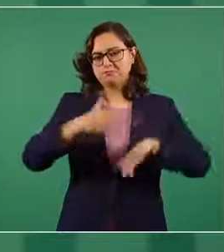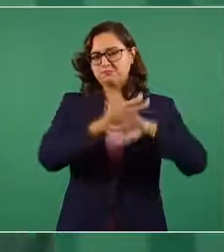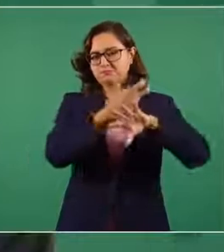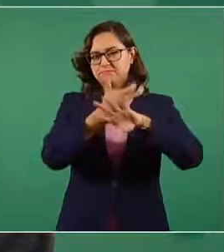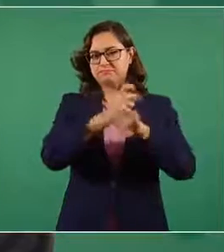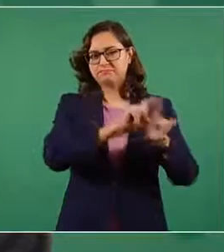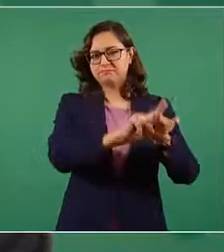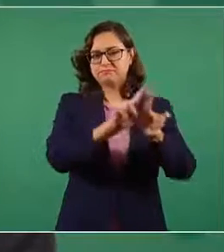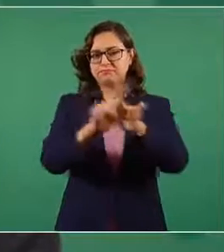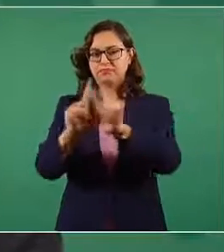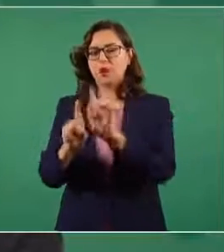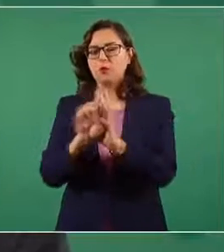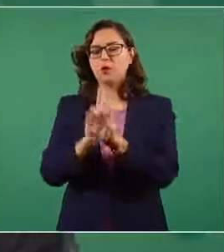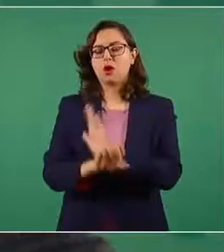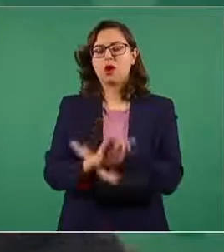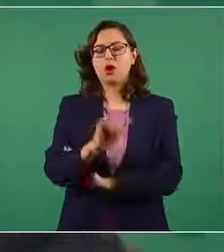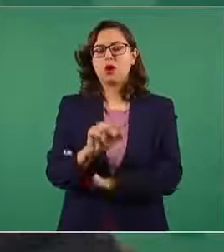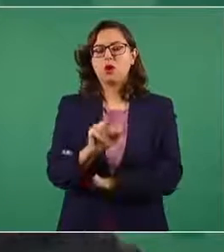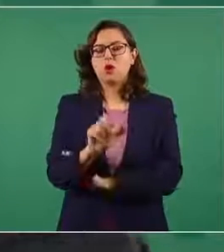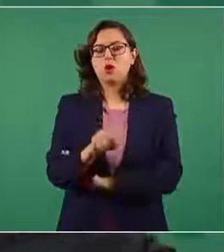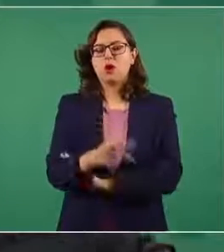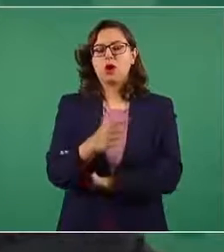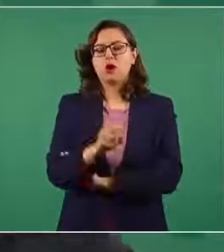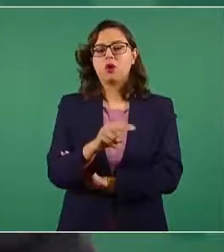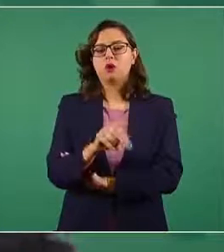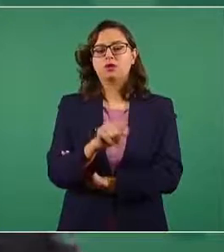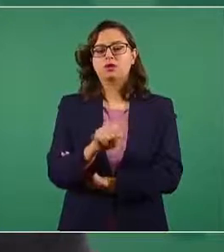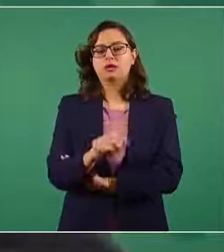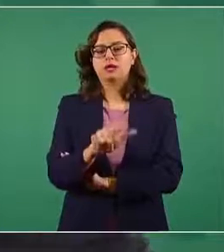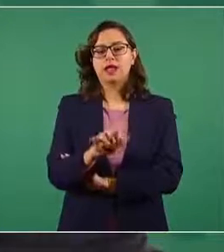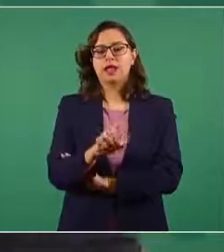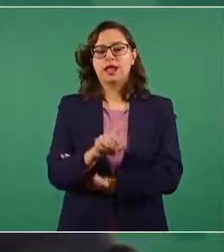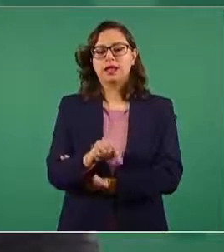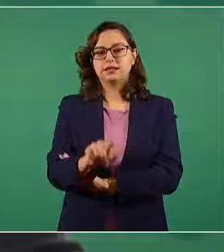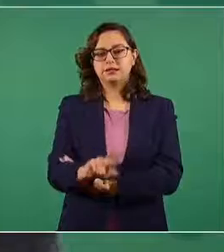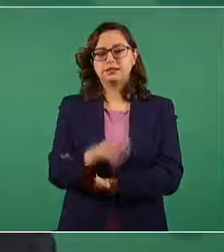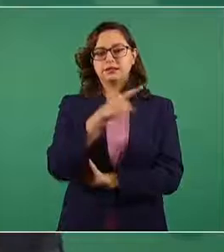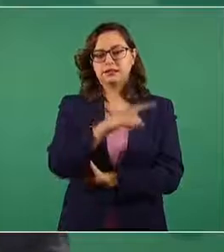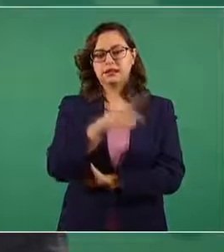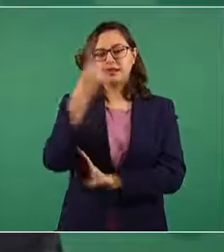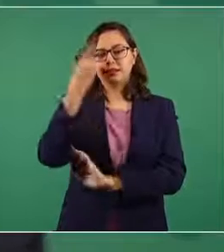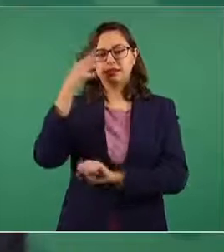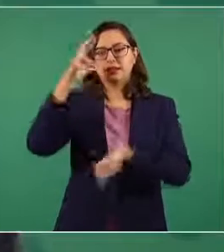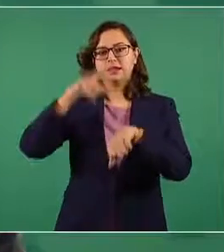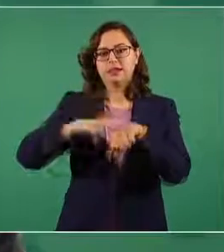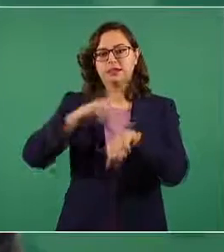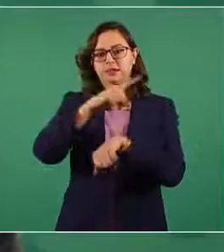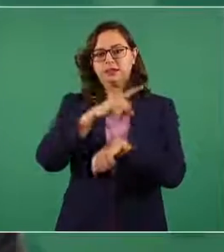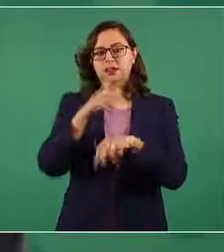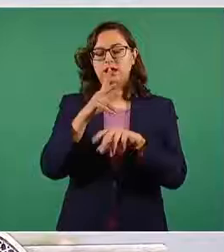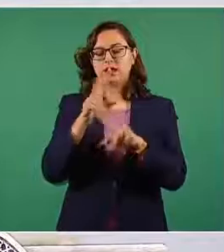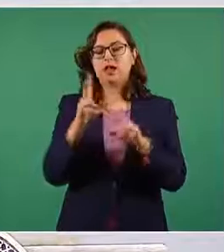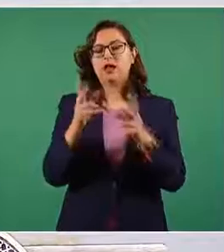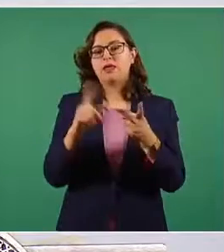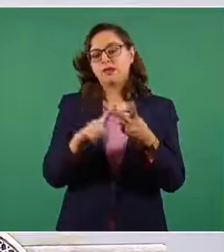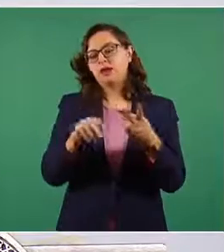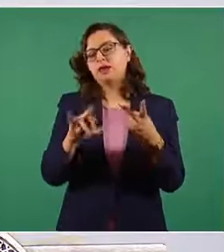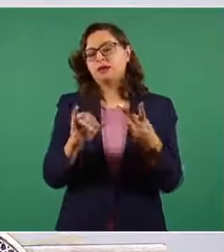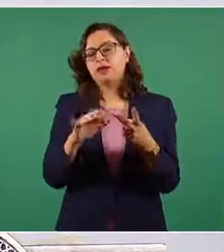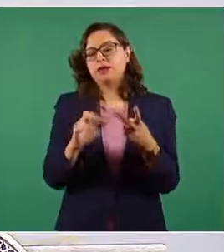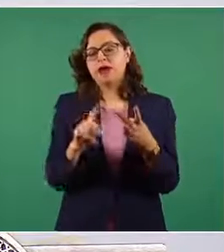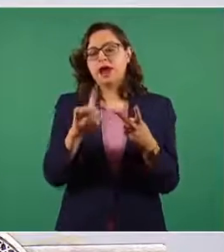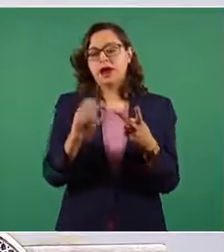como Juan González, que es el director senior para el hemisferio occidental en el Consejo de Seguridad Nacional, o Ricardo